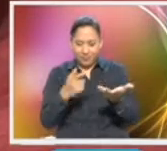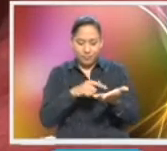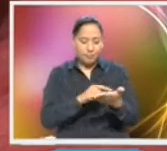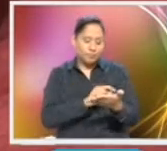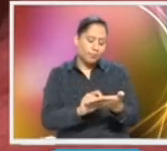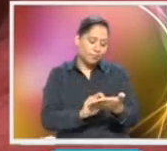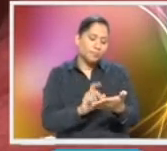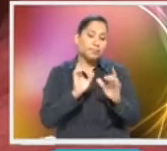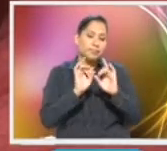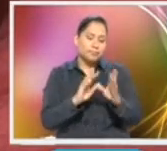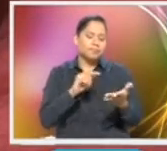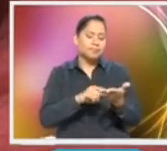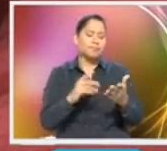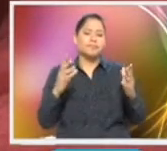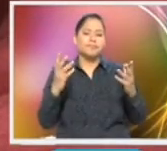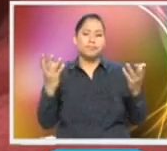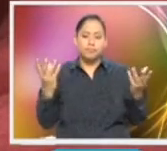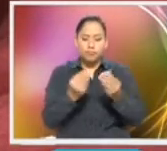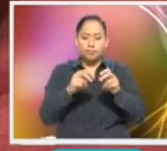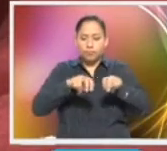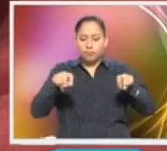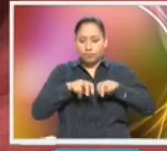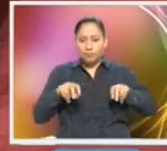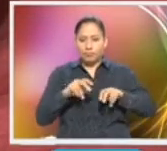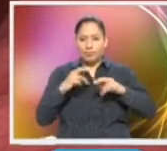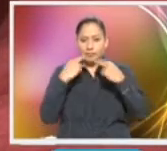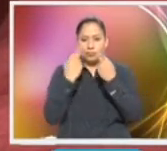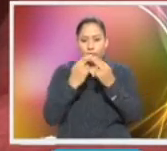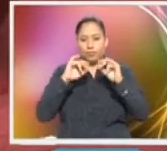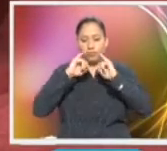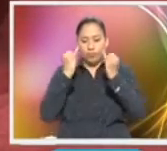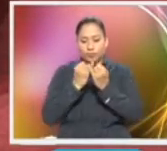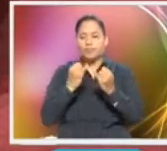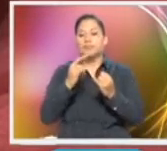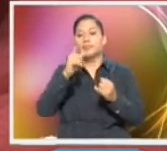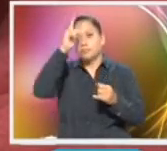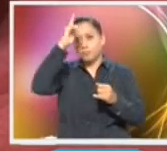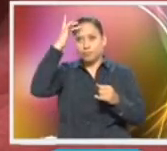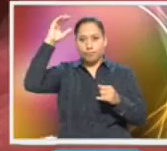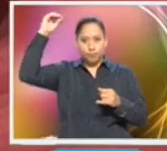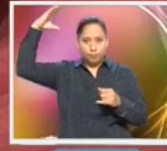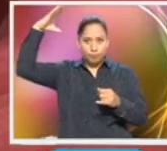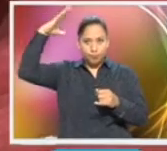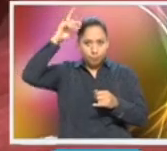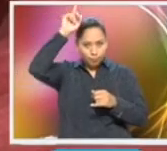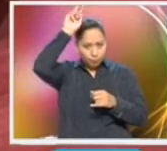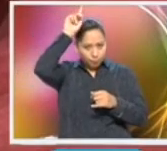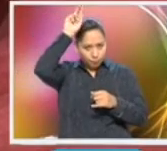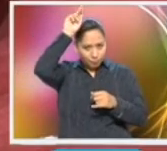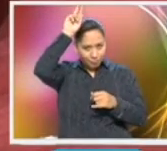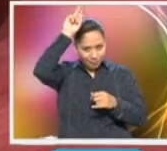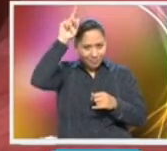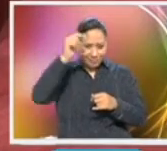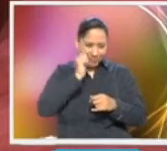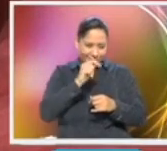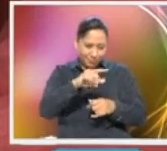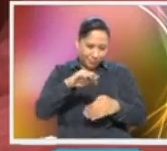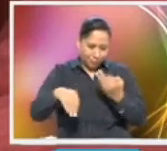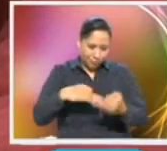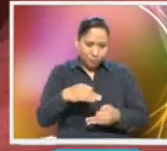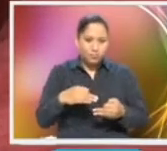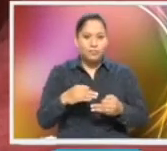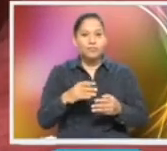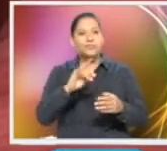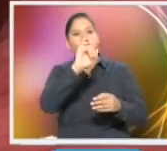y de pronto estaban reunidos y el Espíritu Santo desciende, y por eso la iconografía, es decir,